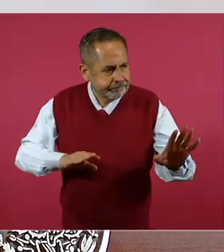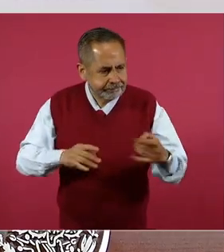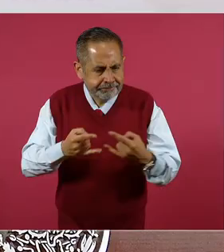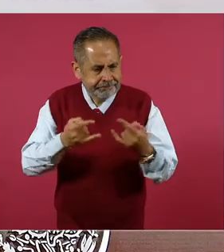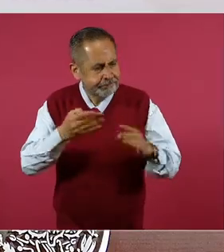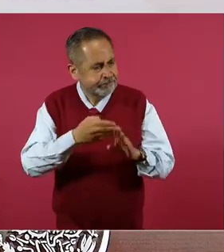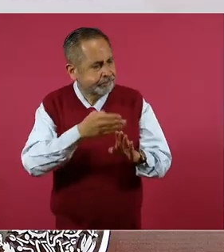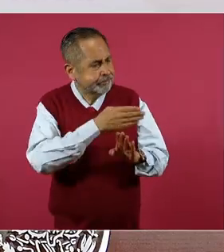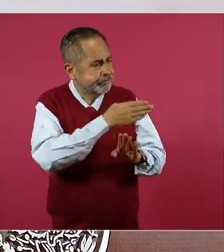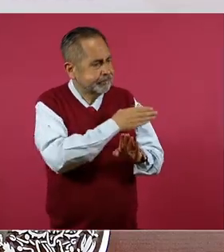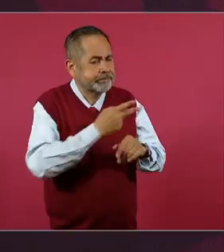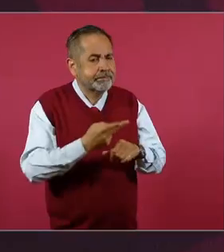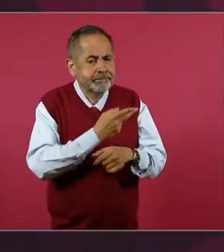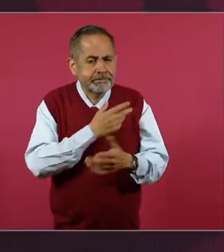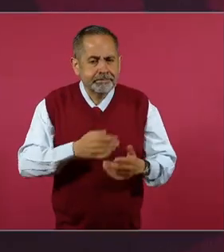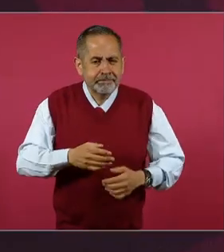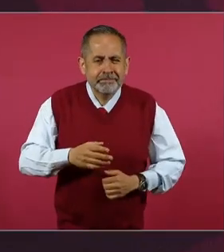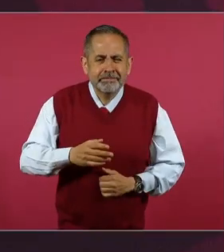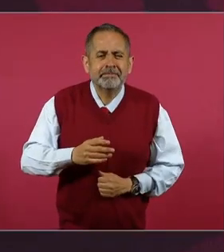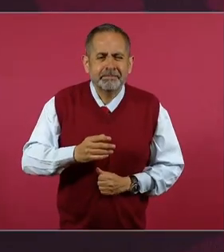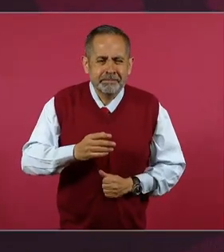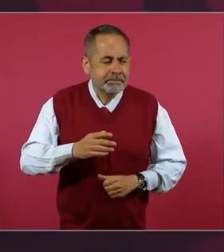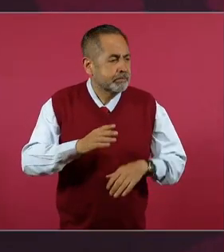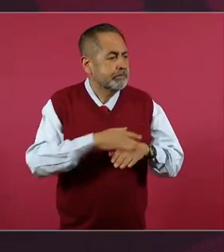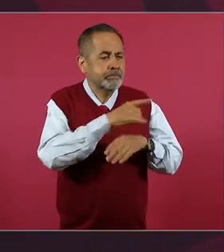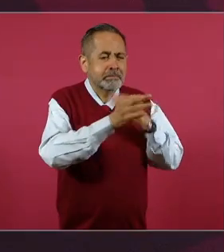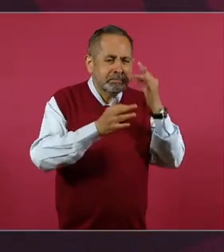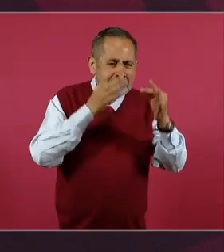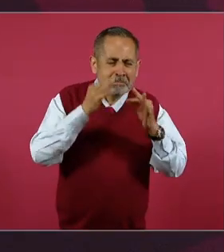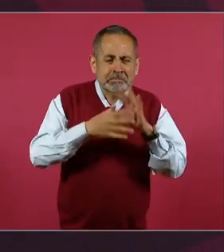Porque en los programas de radio y de televisión